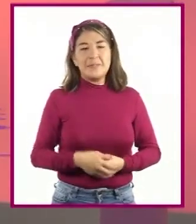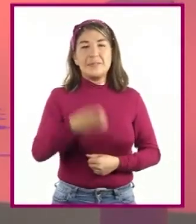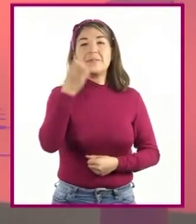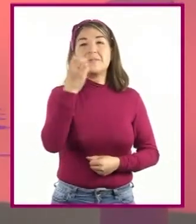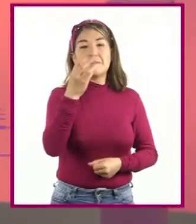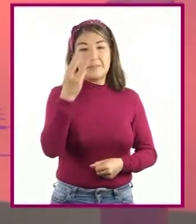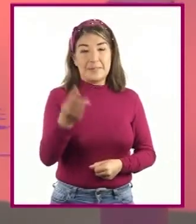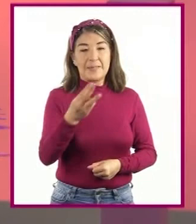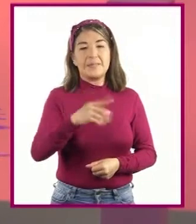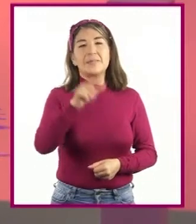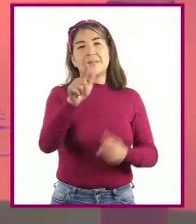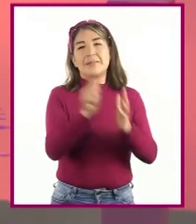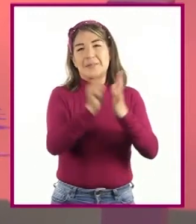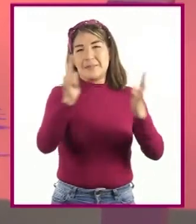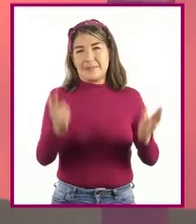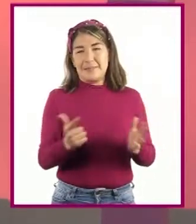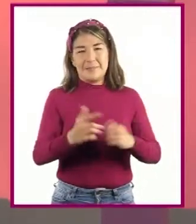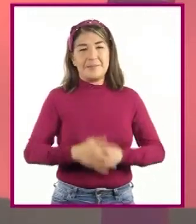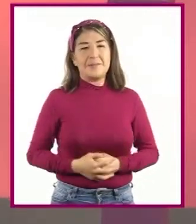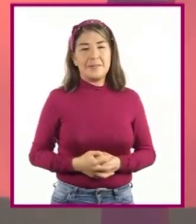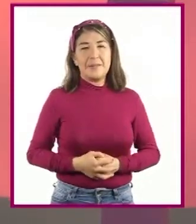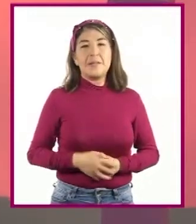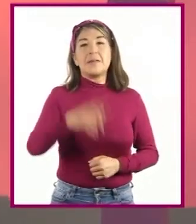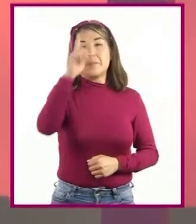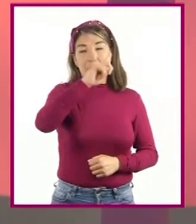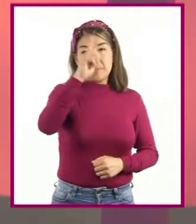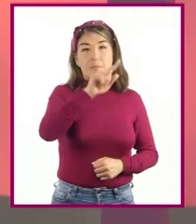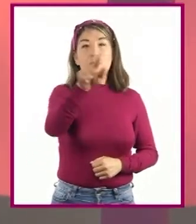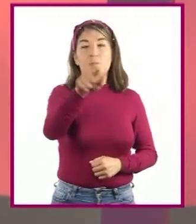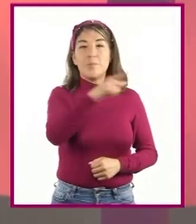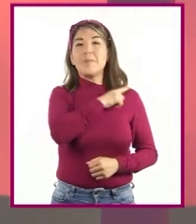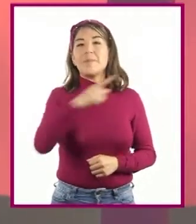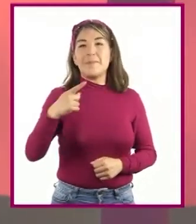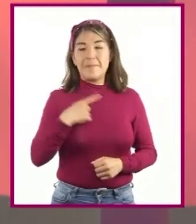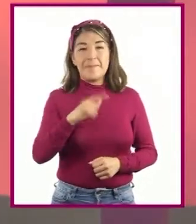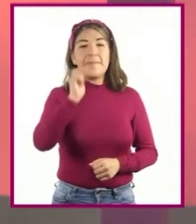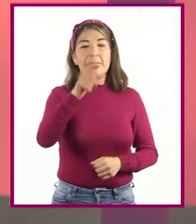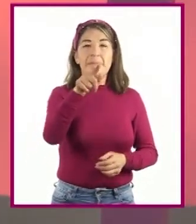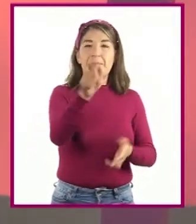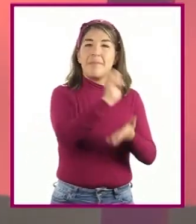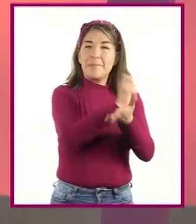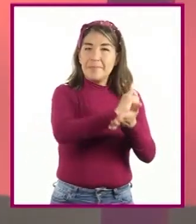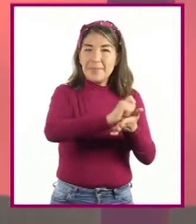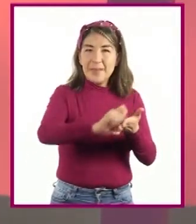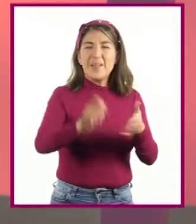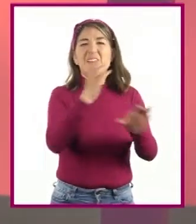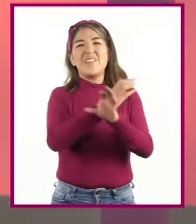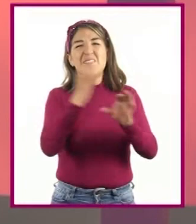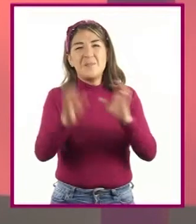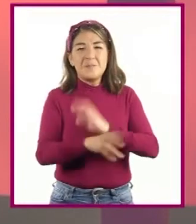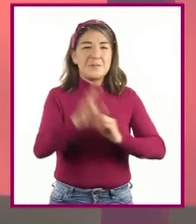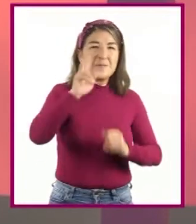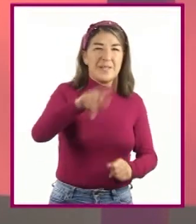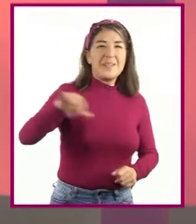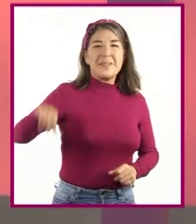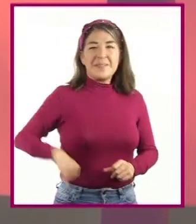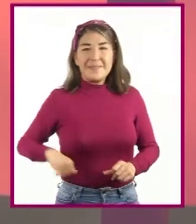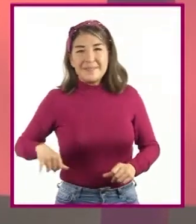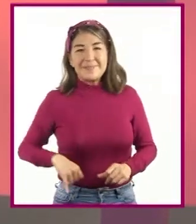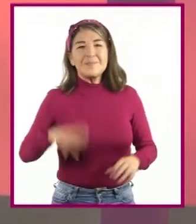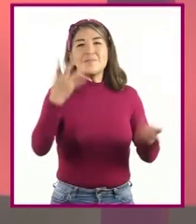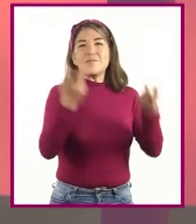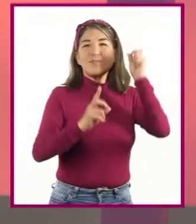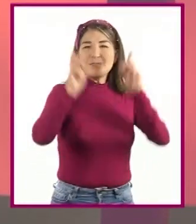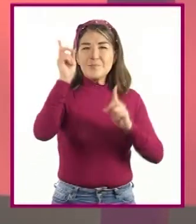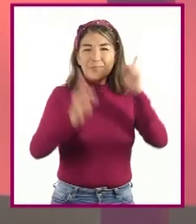3. Su libro de texto. Les sugerimos que, en la medida de lo posible, tomen notas, registren todas